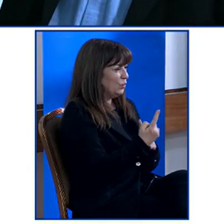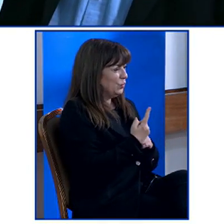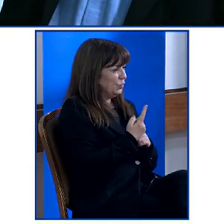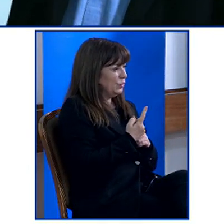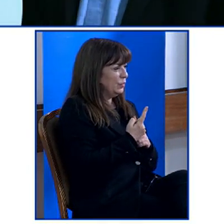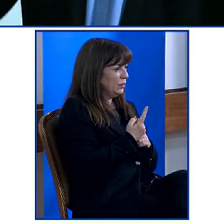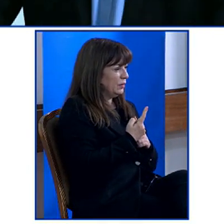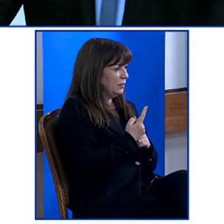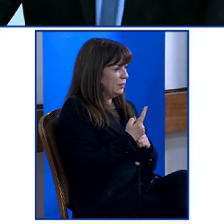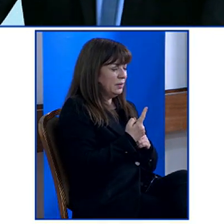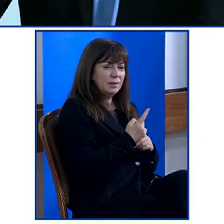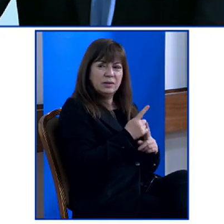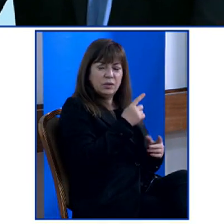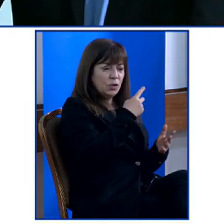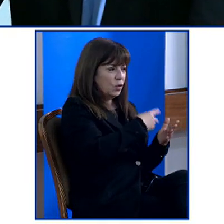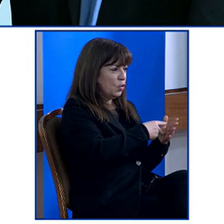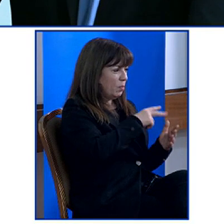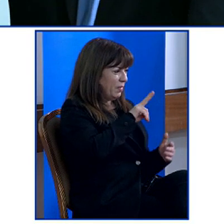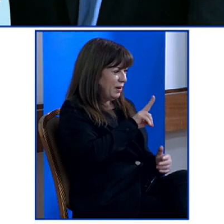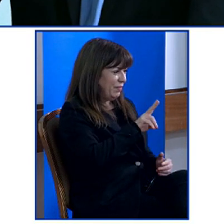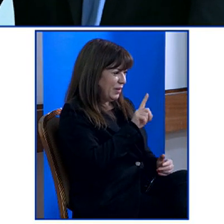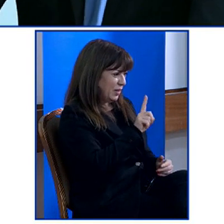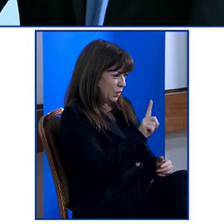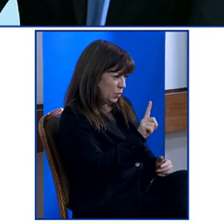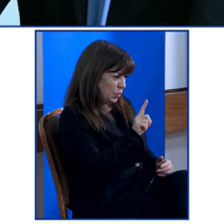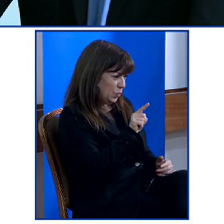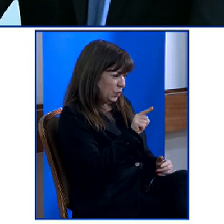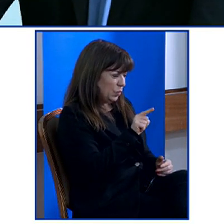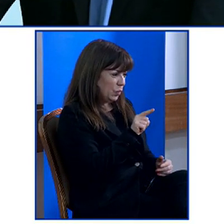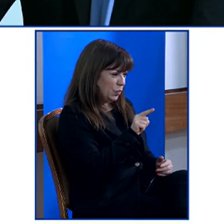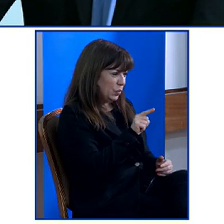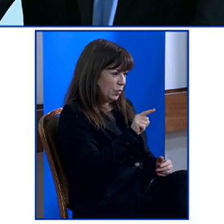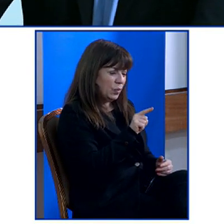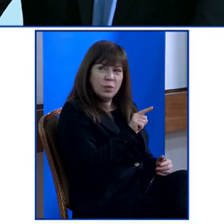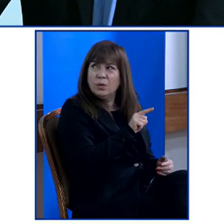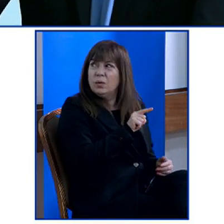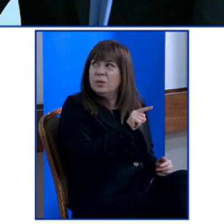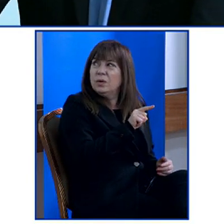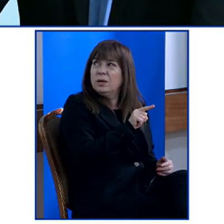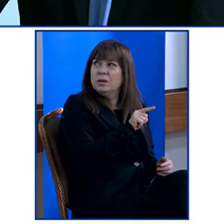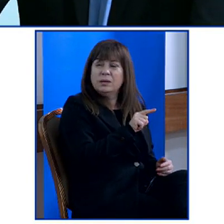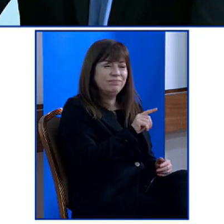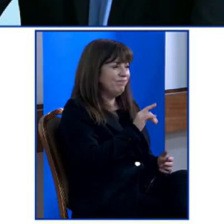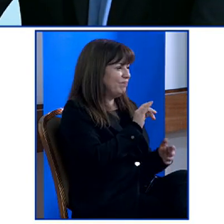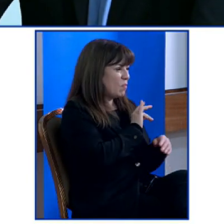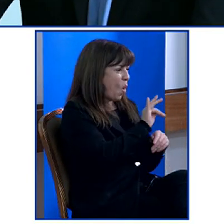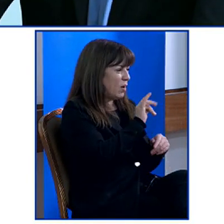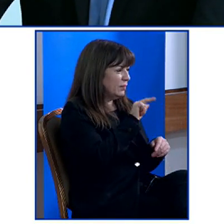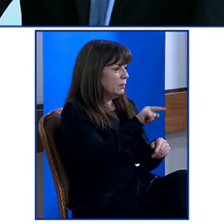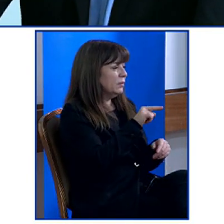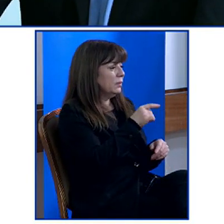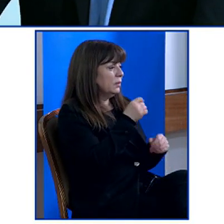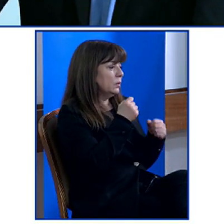Aquí tenemos un vacío del 2021 que espero que podamos